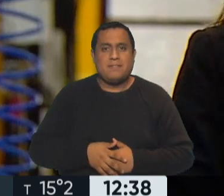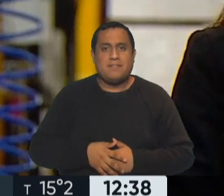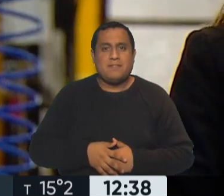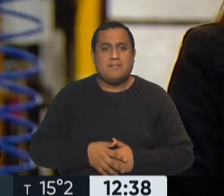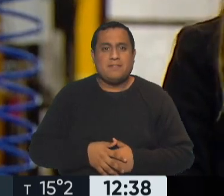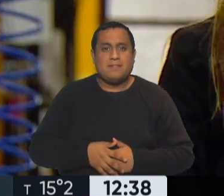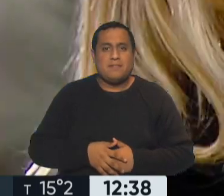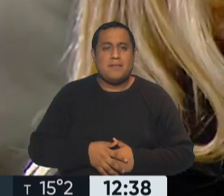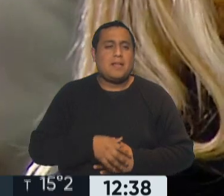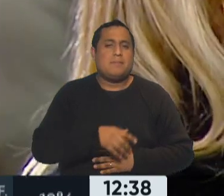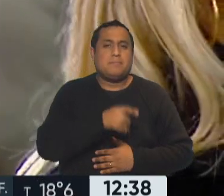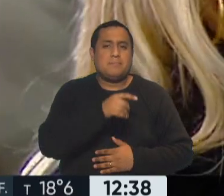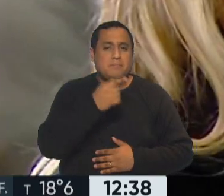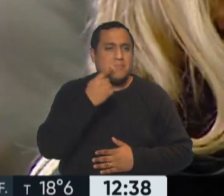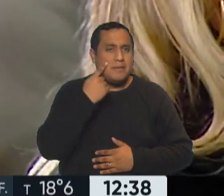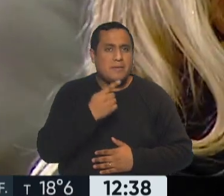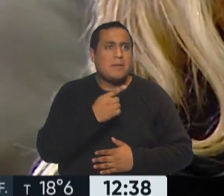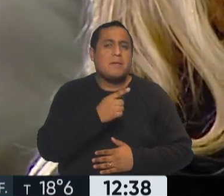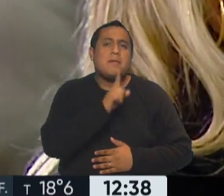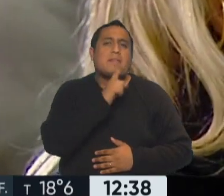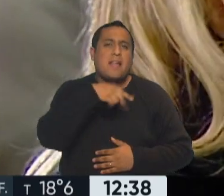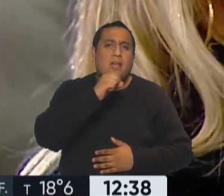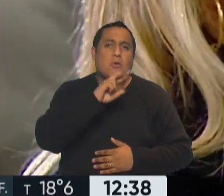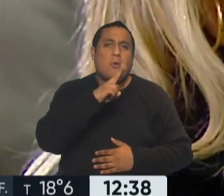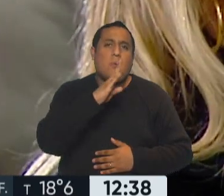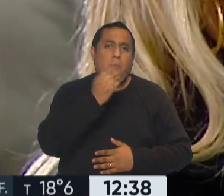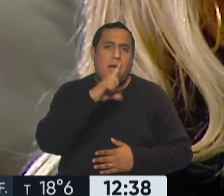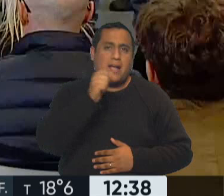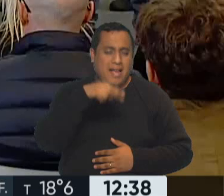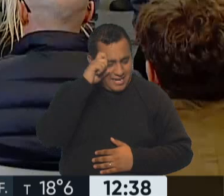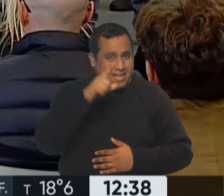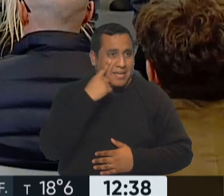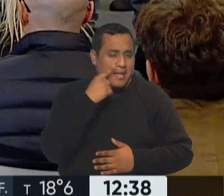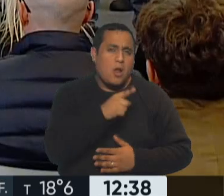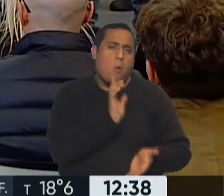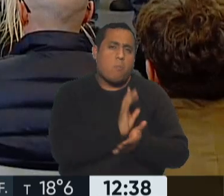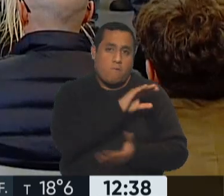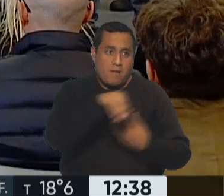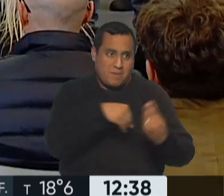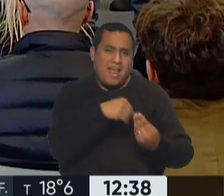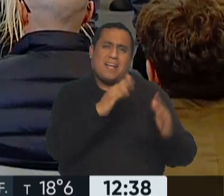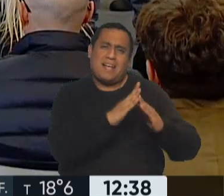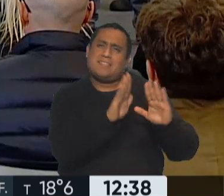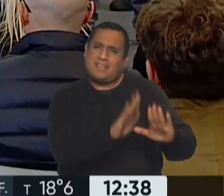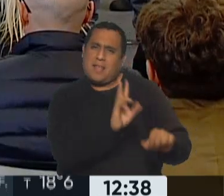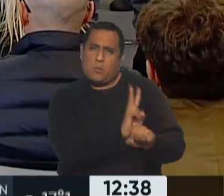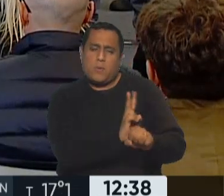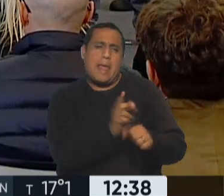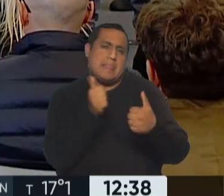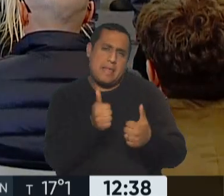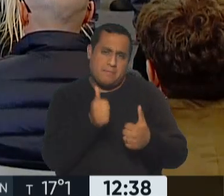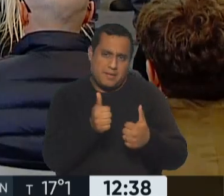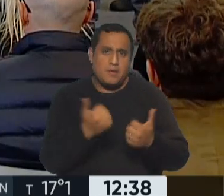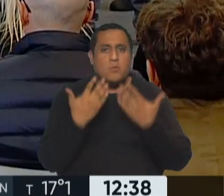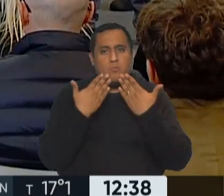cuidándose. Quiero que le manden un beso. Es el Tano Bacanelli, es para mí de la familia. Así que muchas,